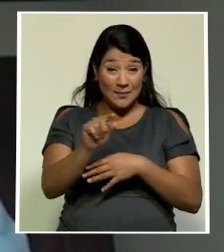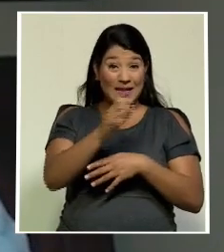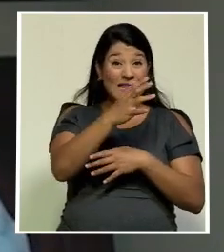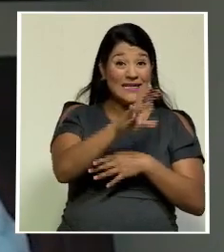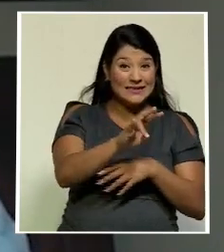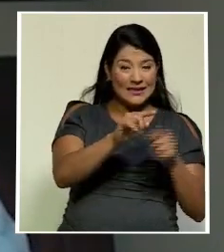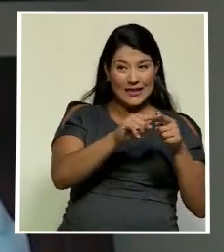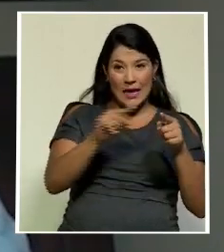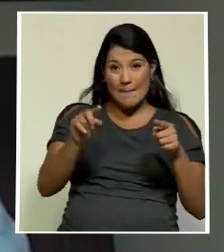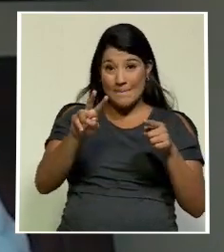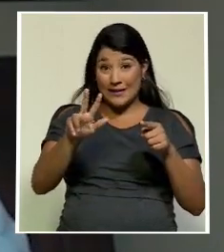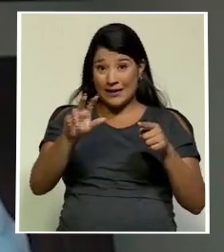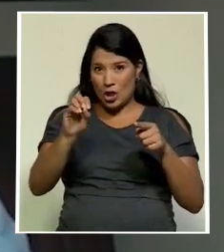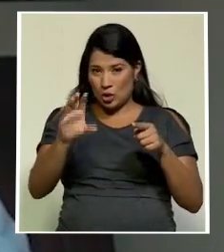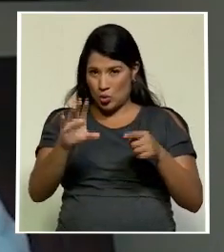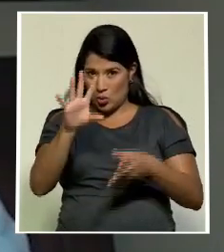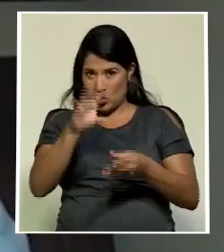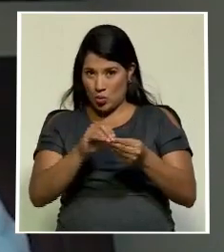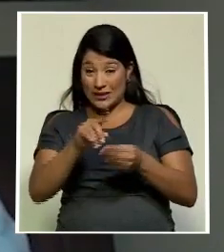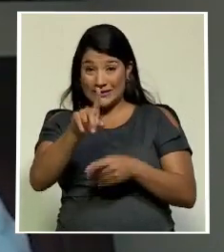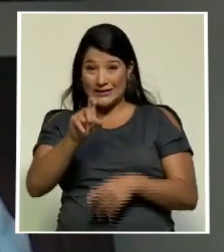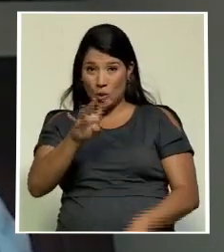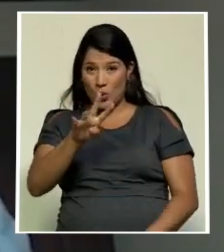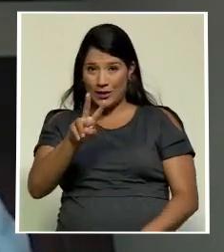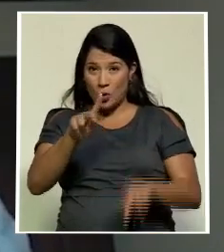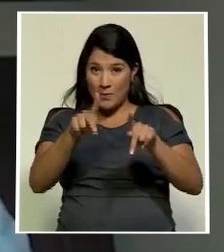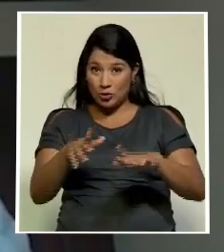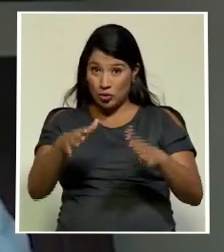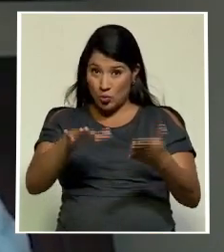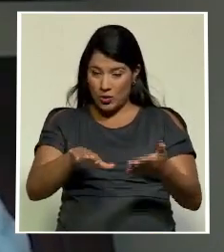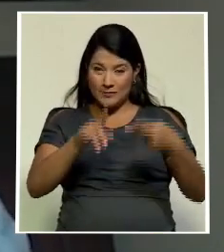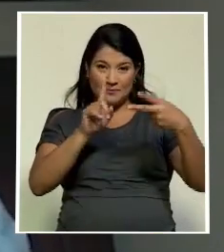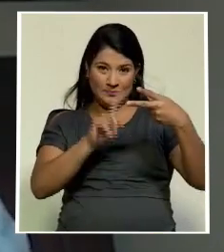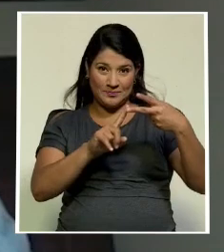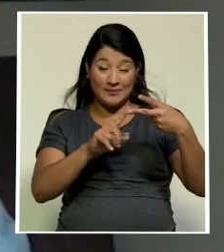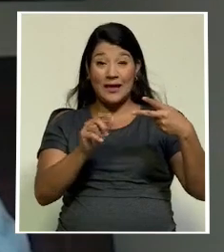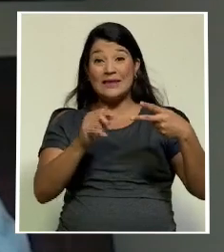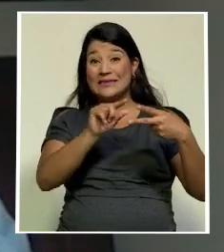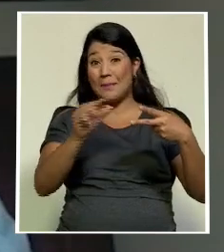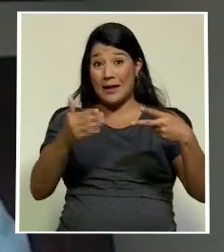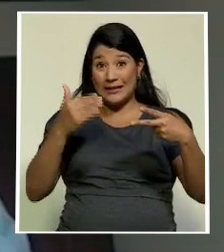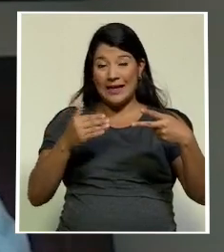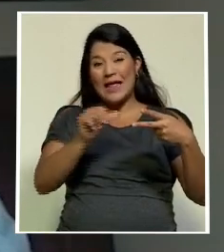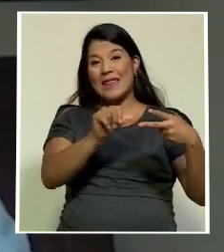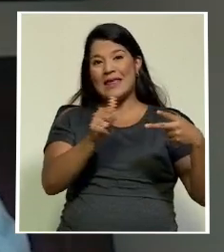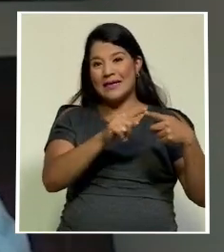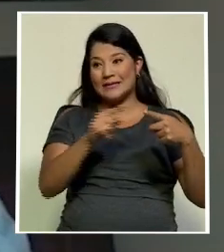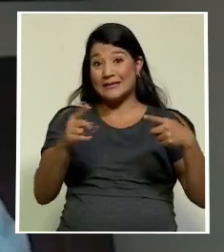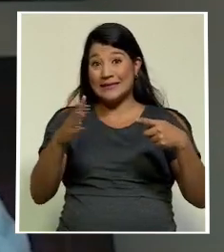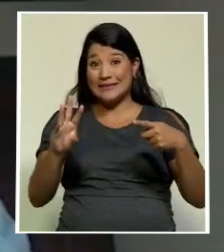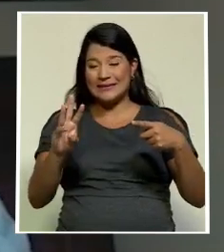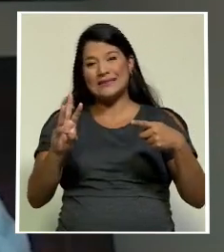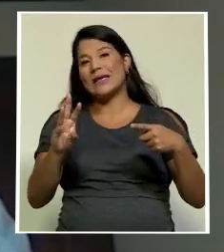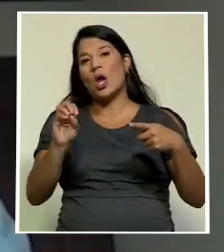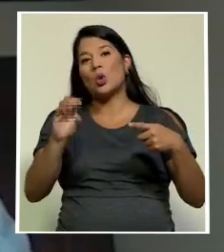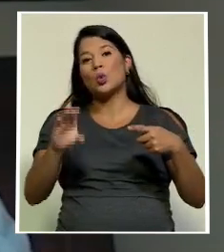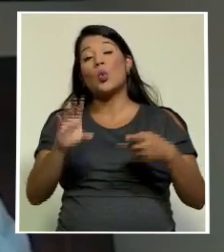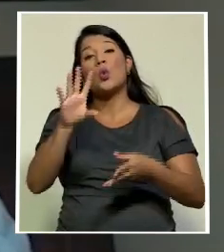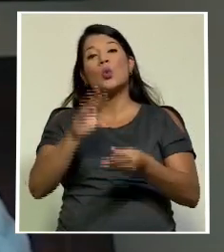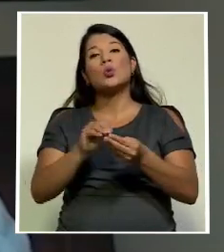se sumaron 142 decesos, mientras que del 10 al 16 de octubre se contabilizaron